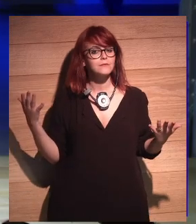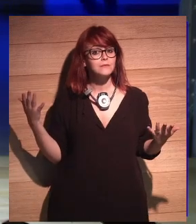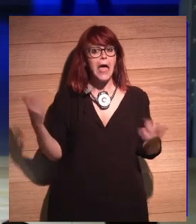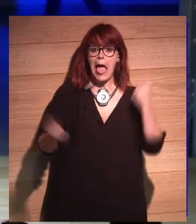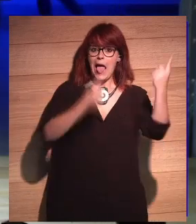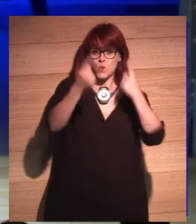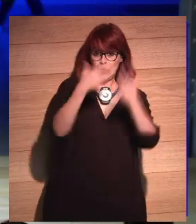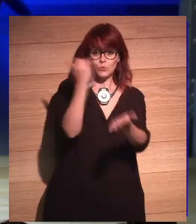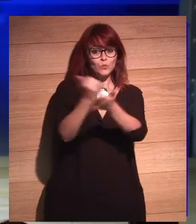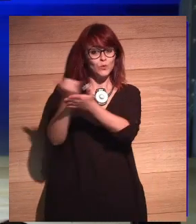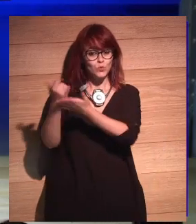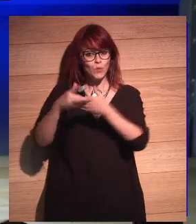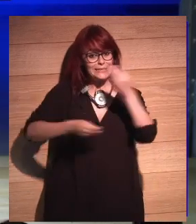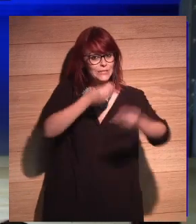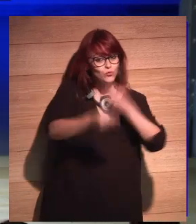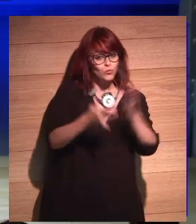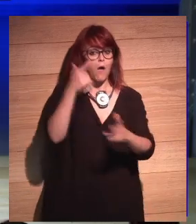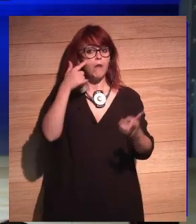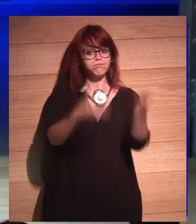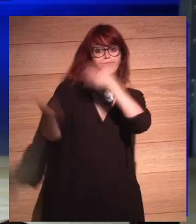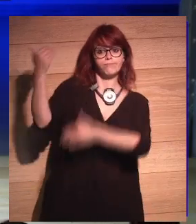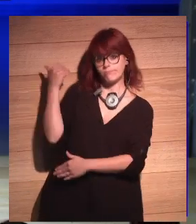Algunos de los experimentos que hemos hecho en el pasado